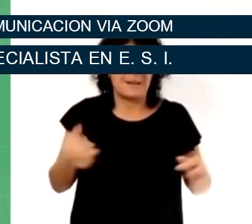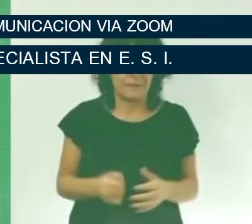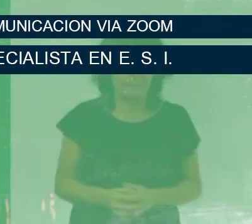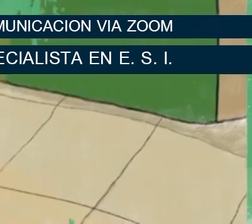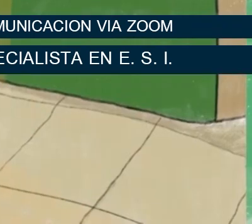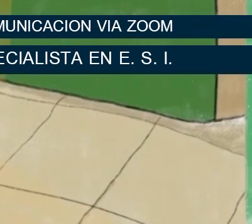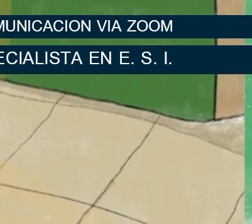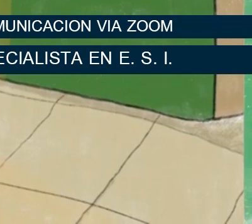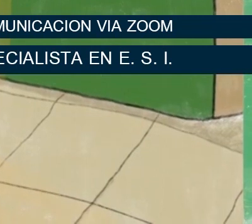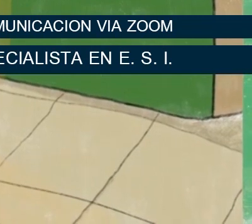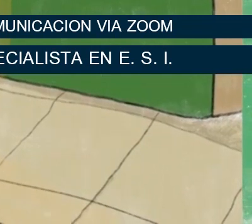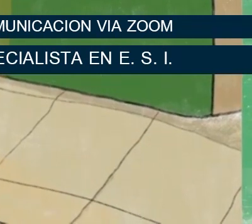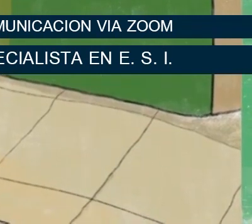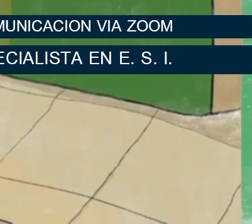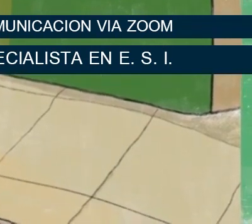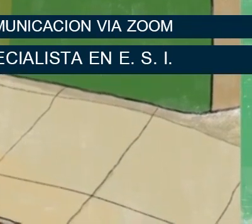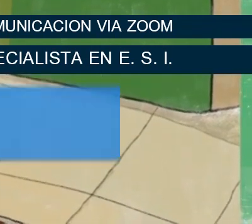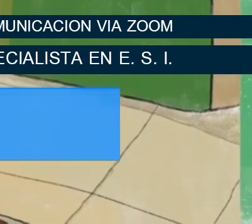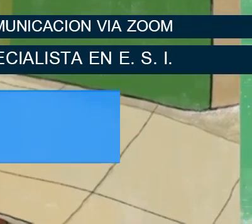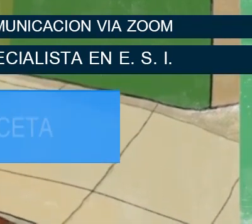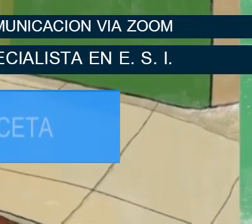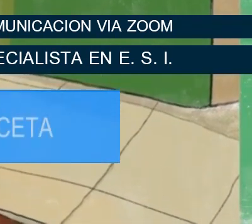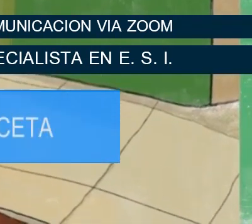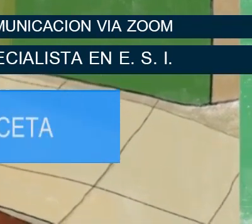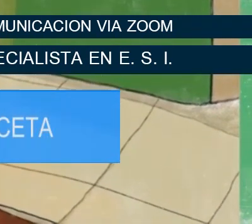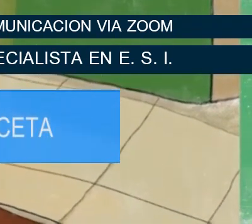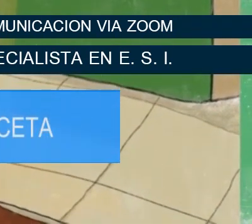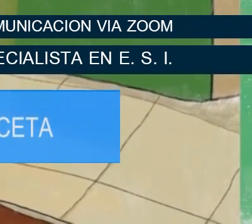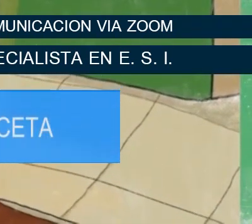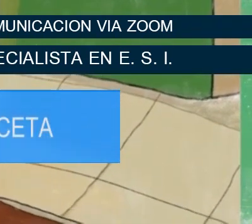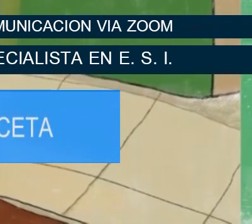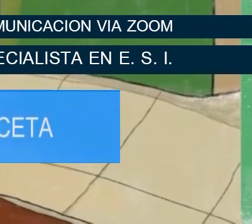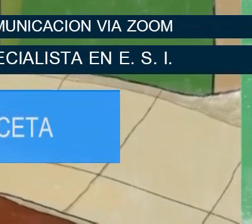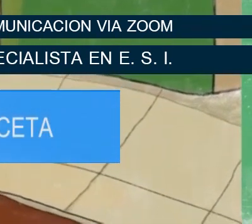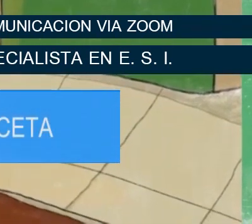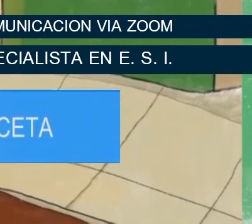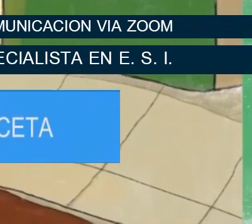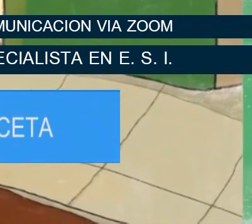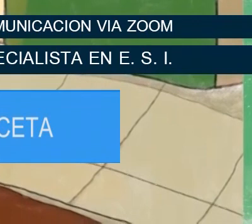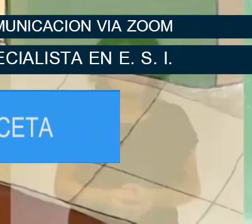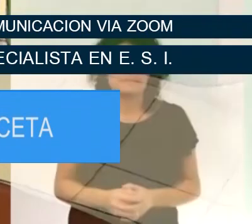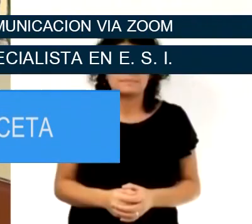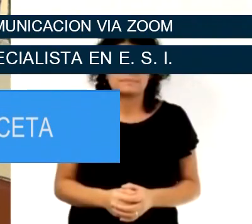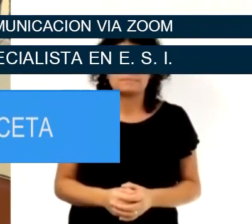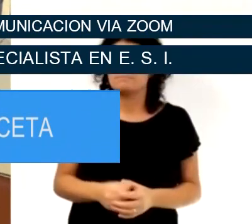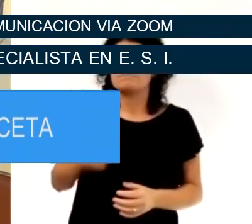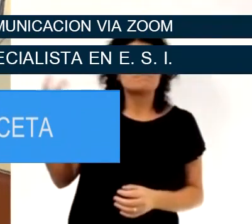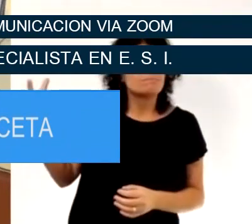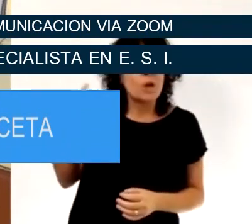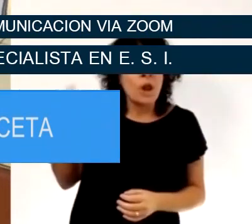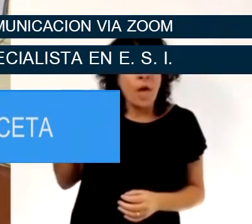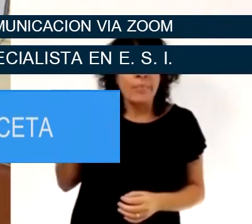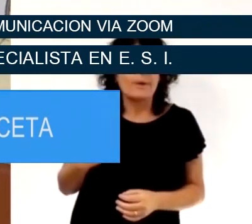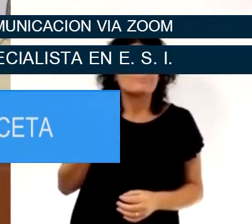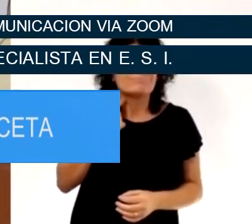bien llamada anticoncepción hormonal de emergencia lo que viene a traer es esta venta libre y esta gratuidad que